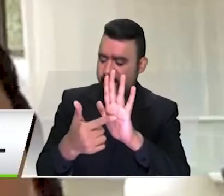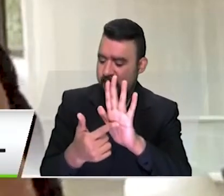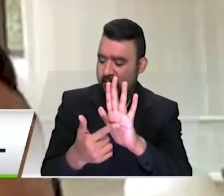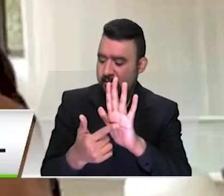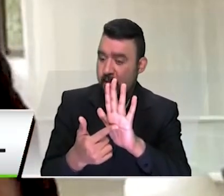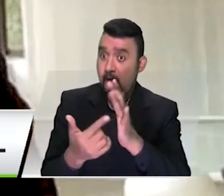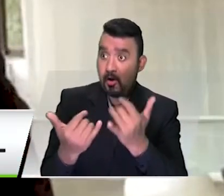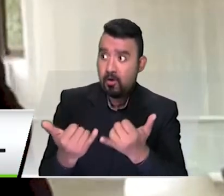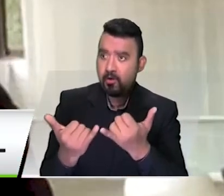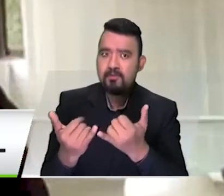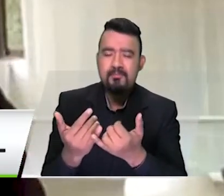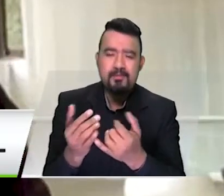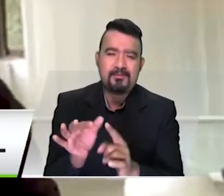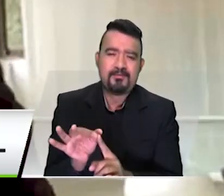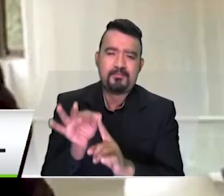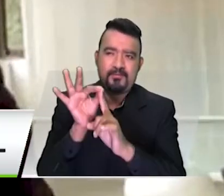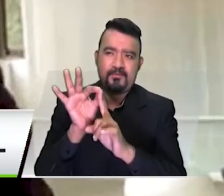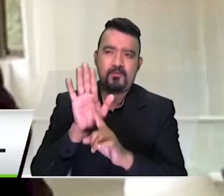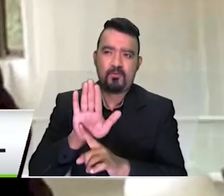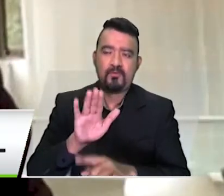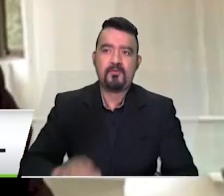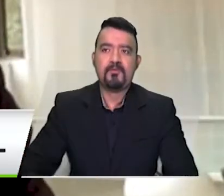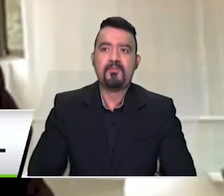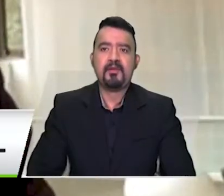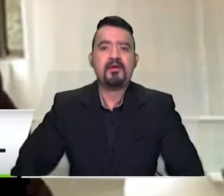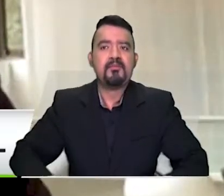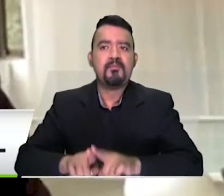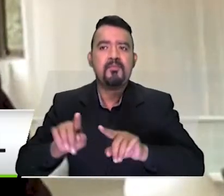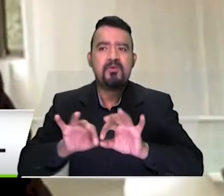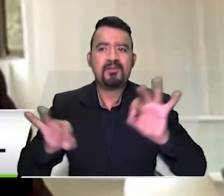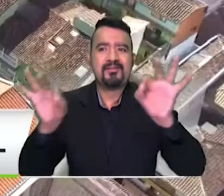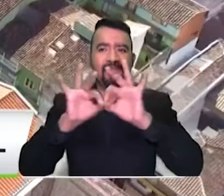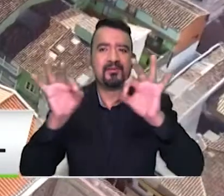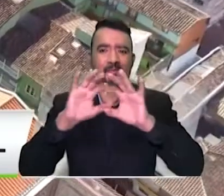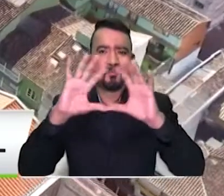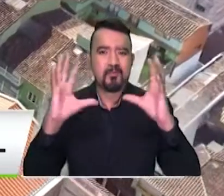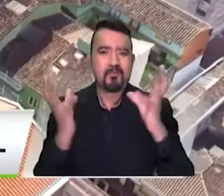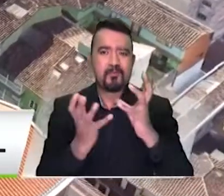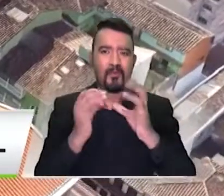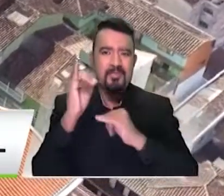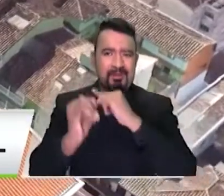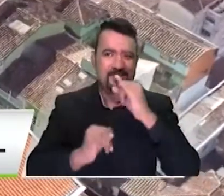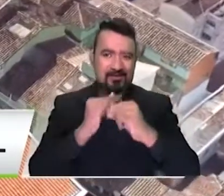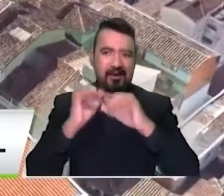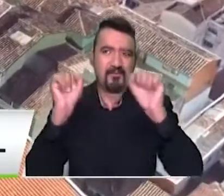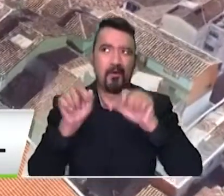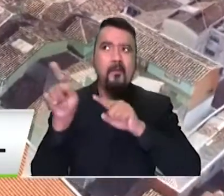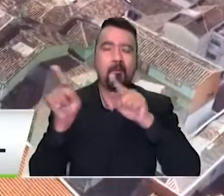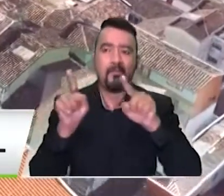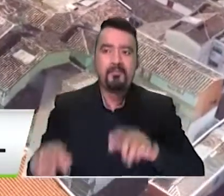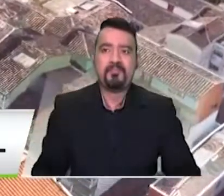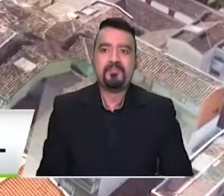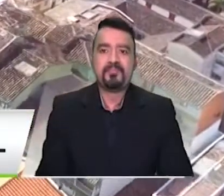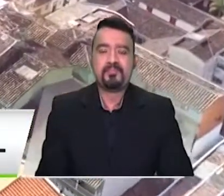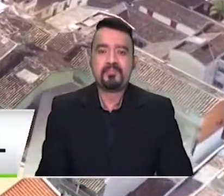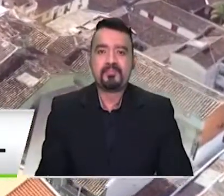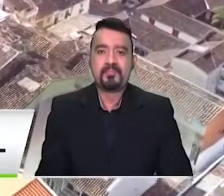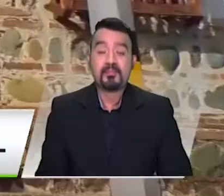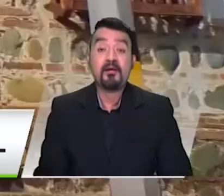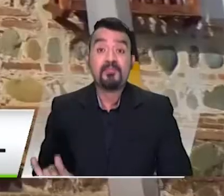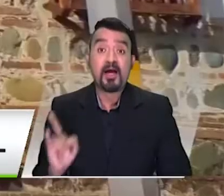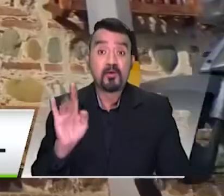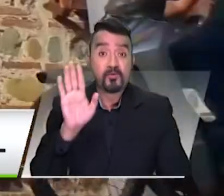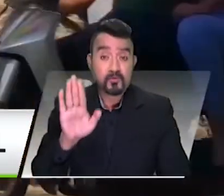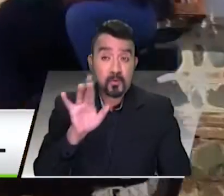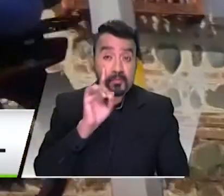de gran valor para los mercados internacionales en materia de naturaleza con nuevas rutas también se busca promocionar antioquia como